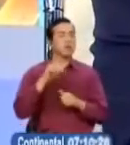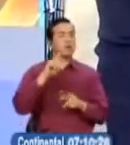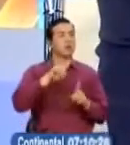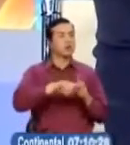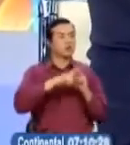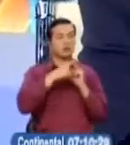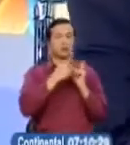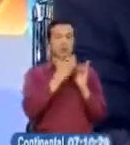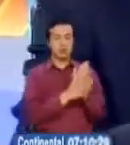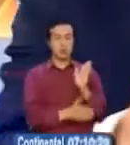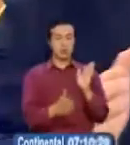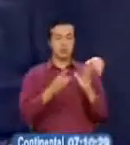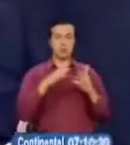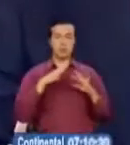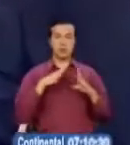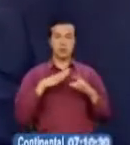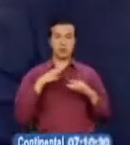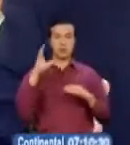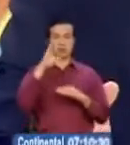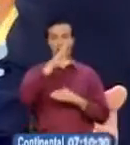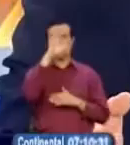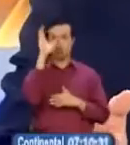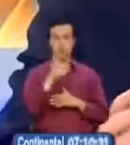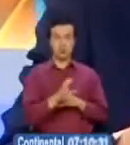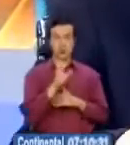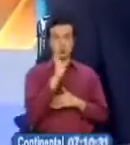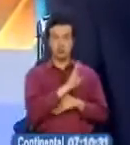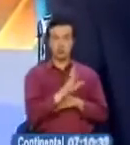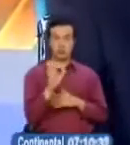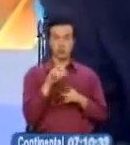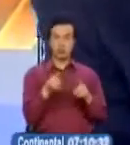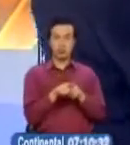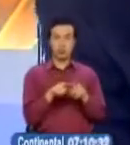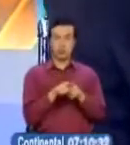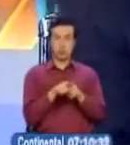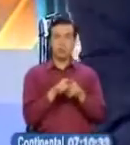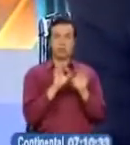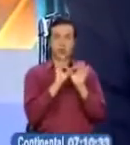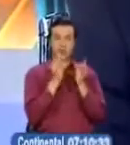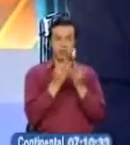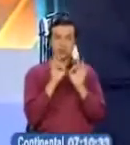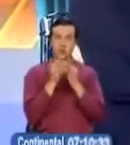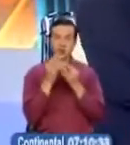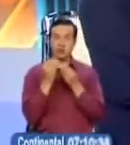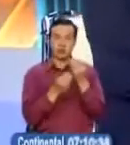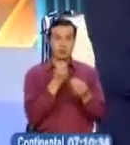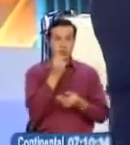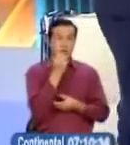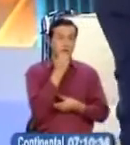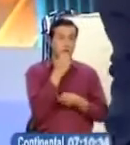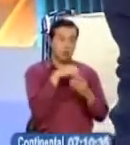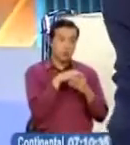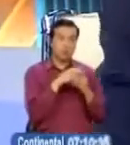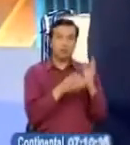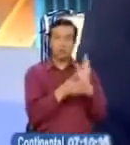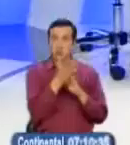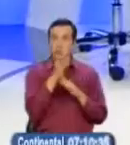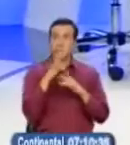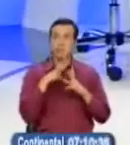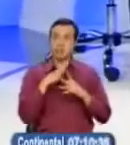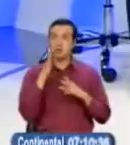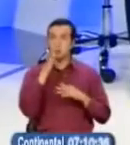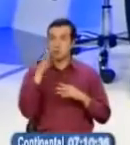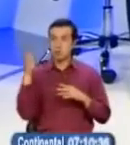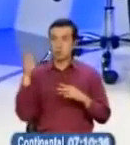también el periodo vacacional en la costa, con lo cual también las familias pues utilizan ese dinero para migrar a los sitios de